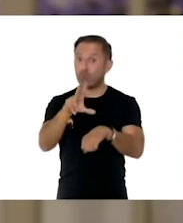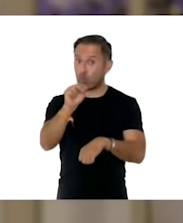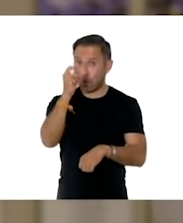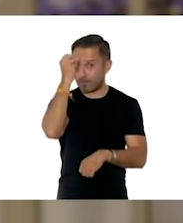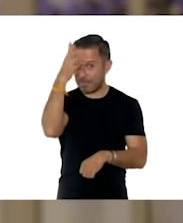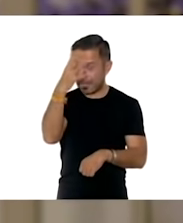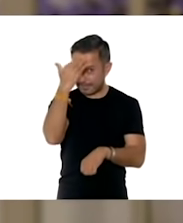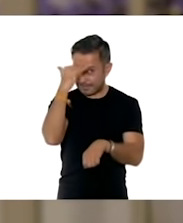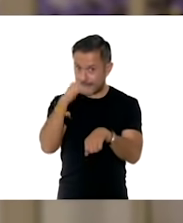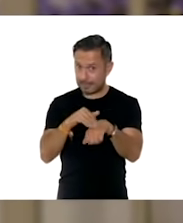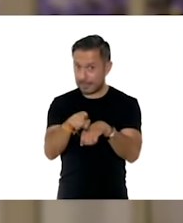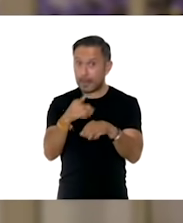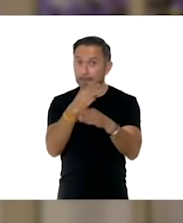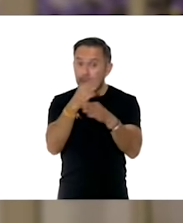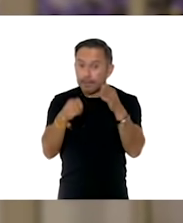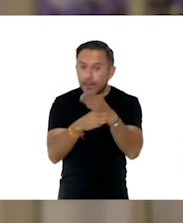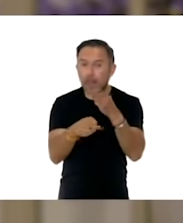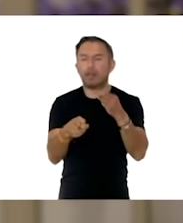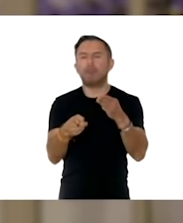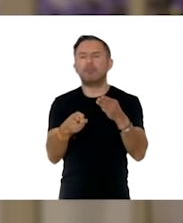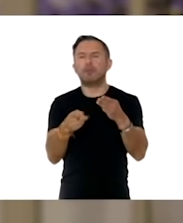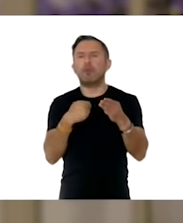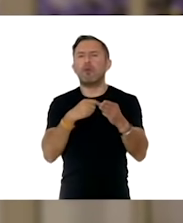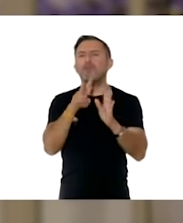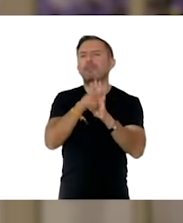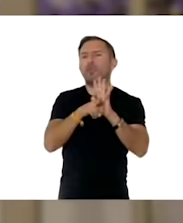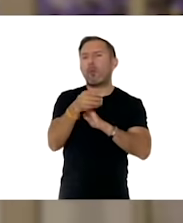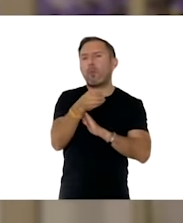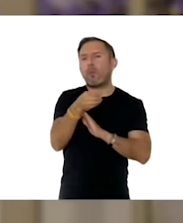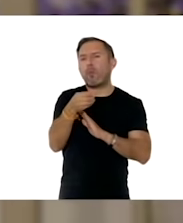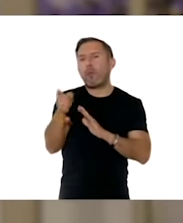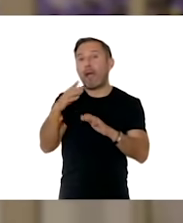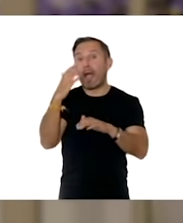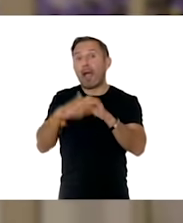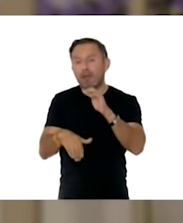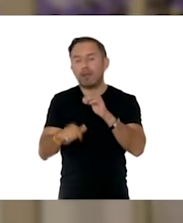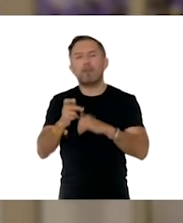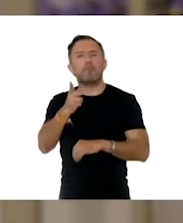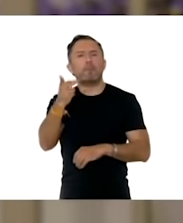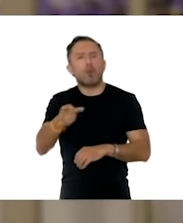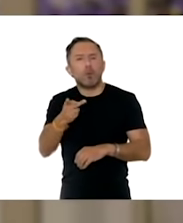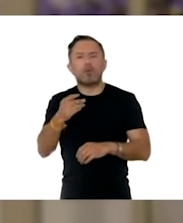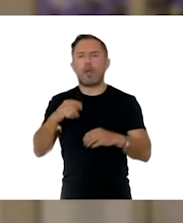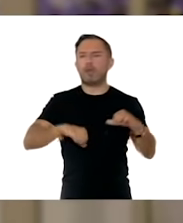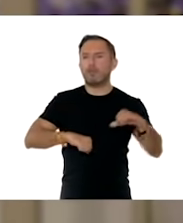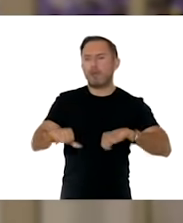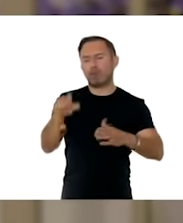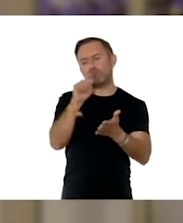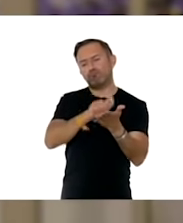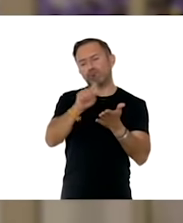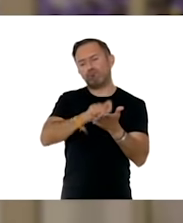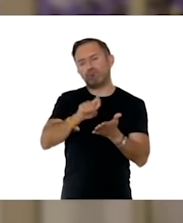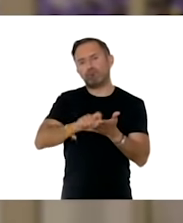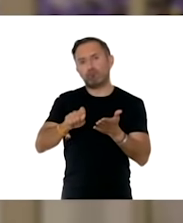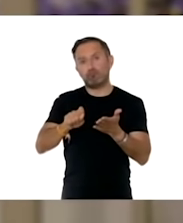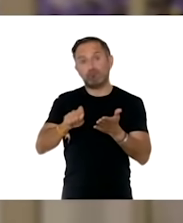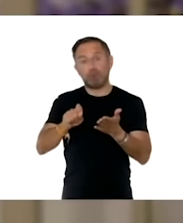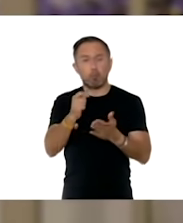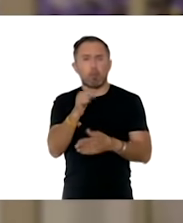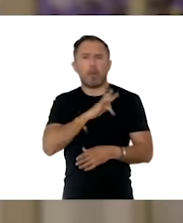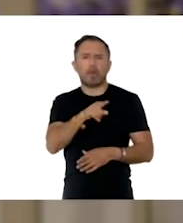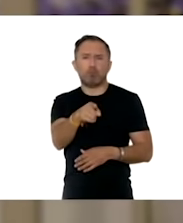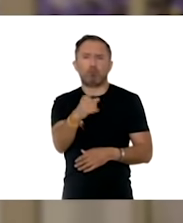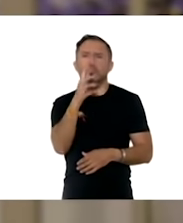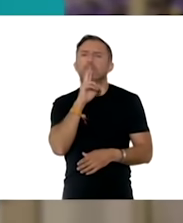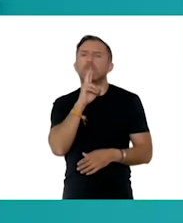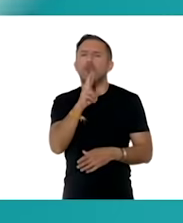las preguntas y actividades que se te piden, para que cuando acabe el programa puedas responderlas y